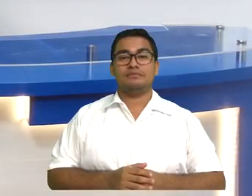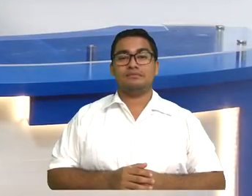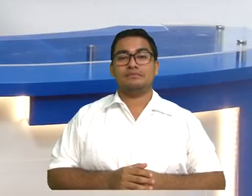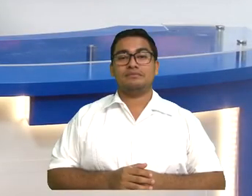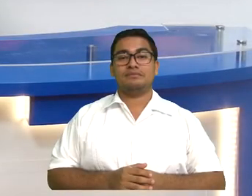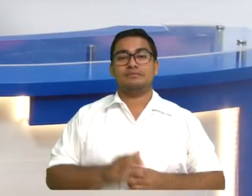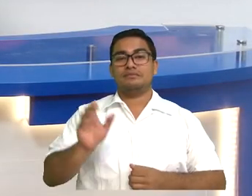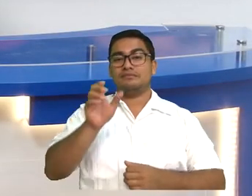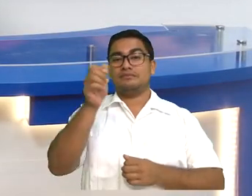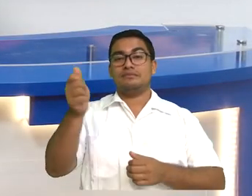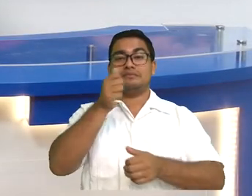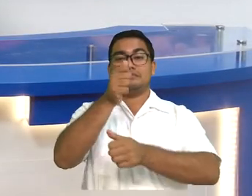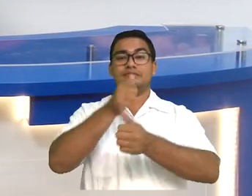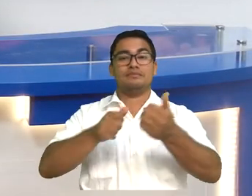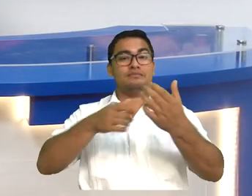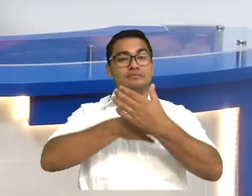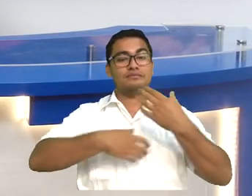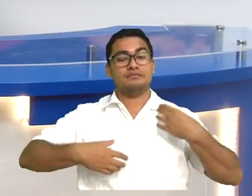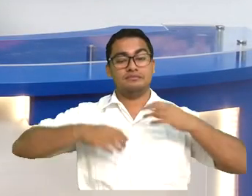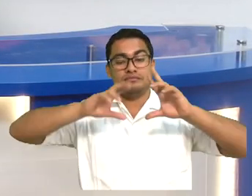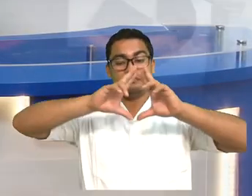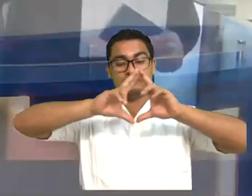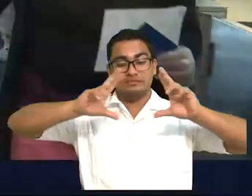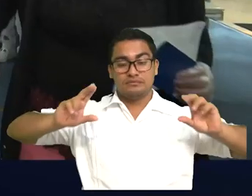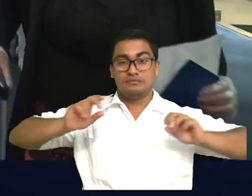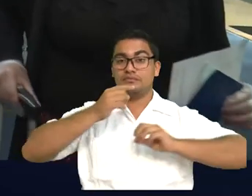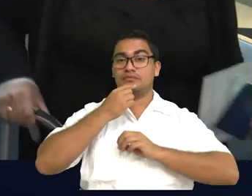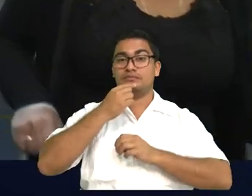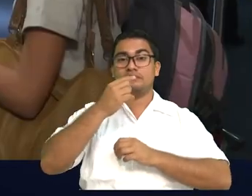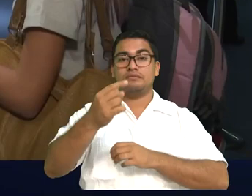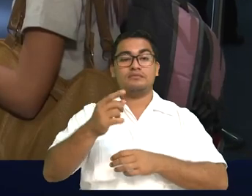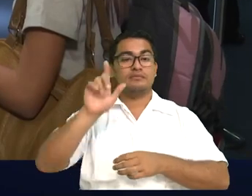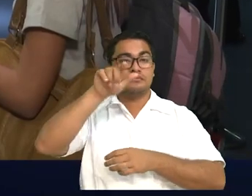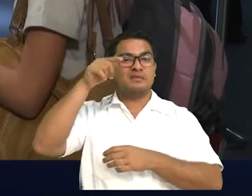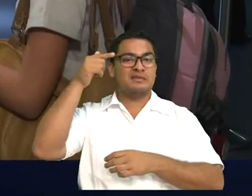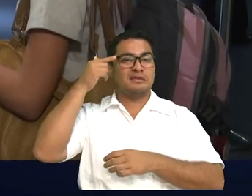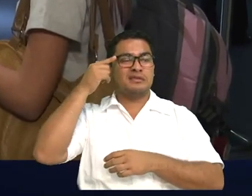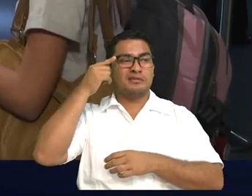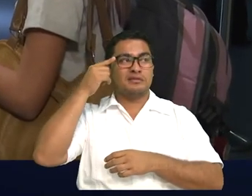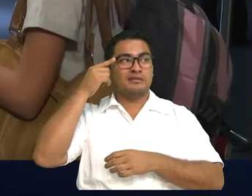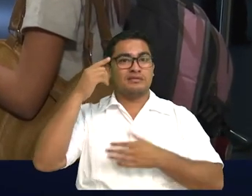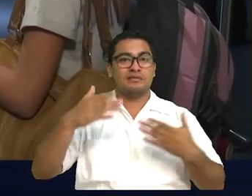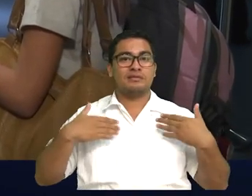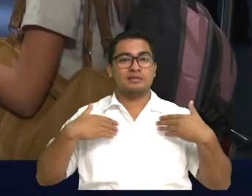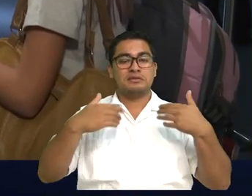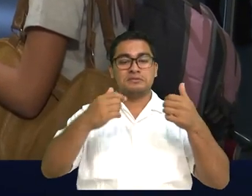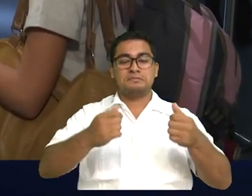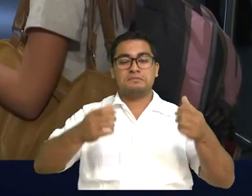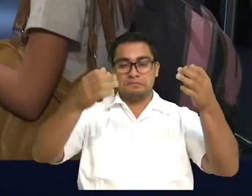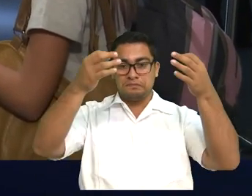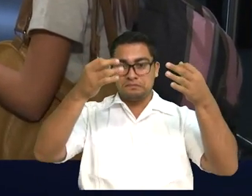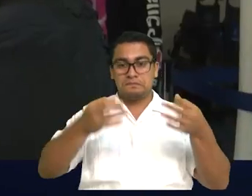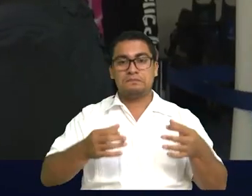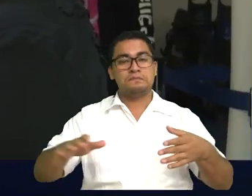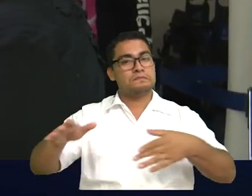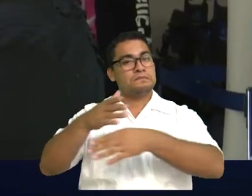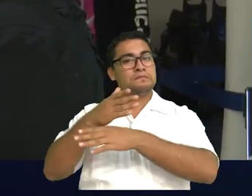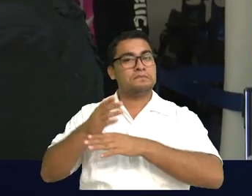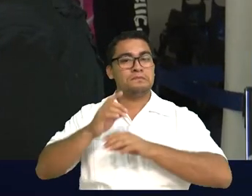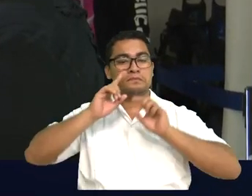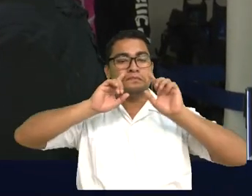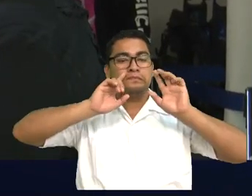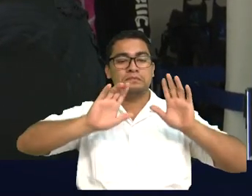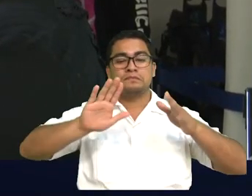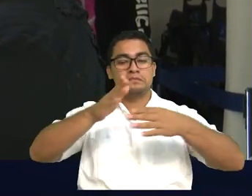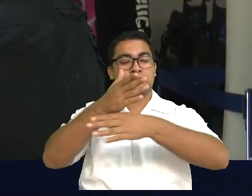Por otra parte, la vicepresidenta de Nicaragua aseguró que como gobierno y sistema de salud se mantienen aplicando con rigurosidad todas